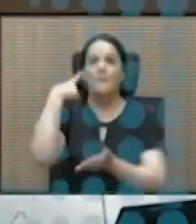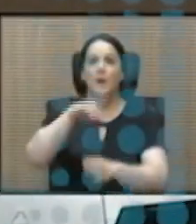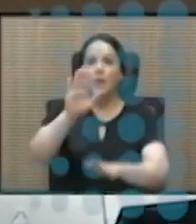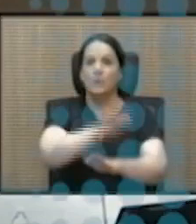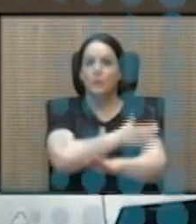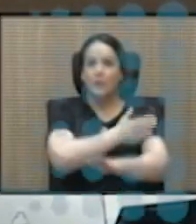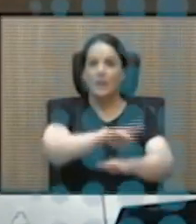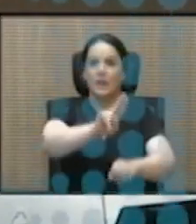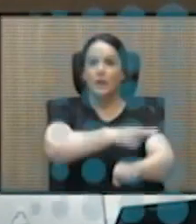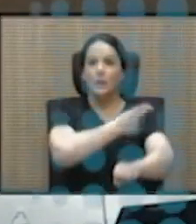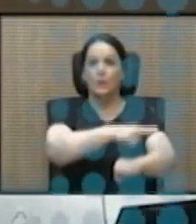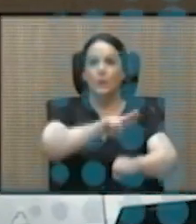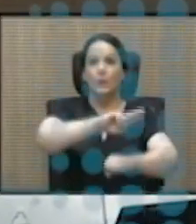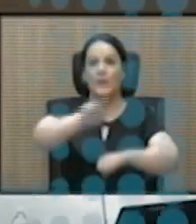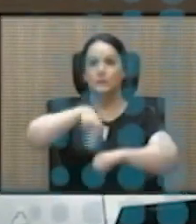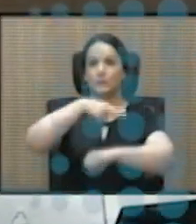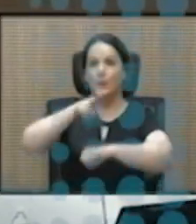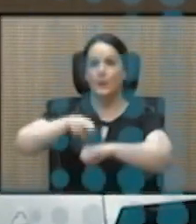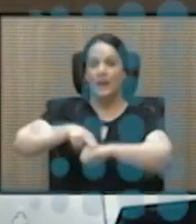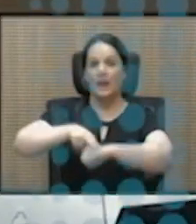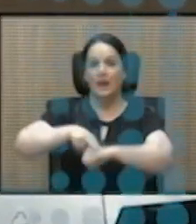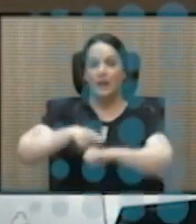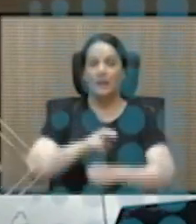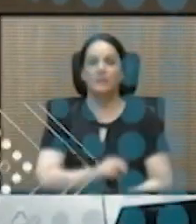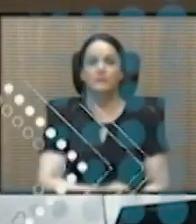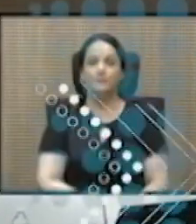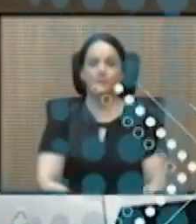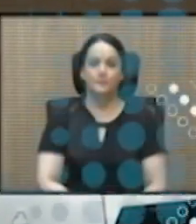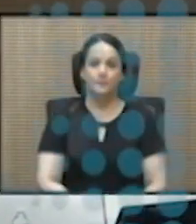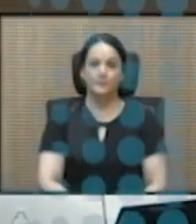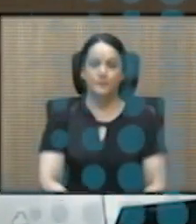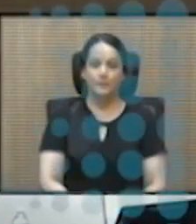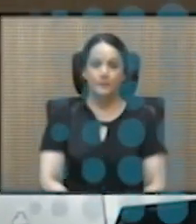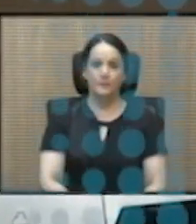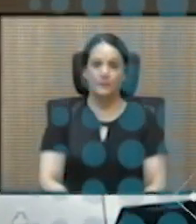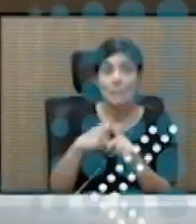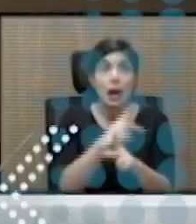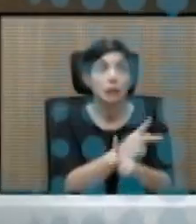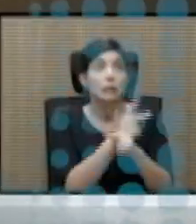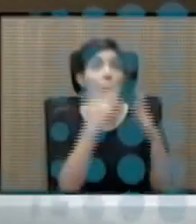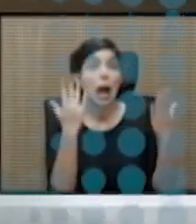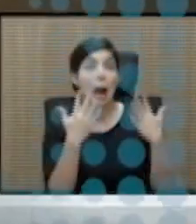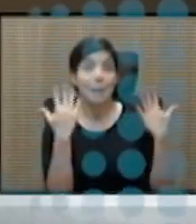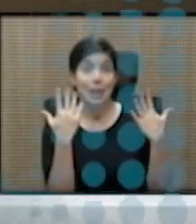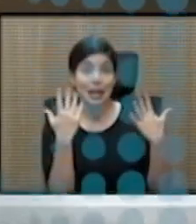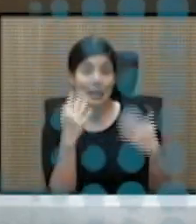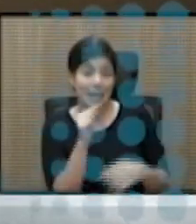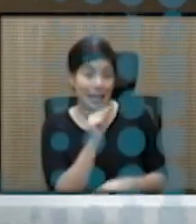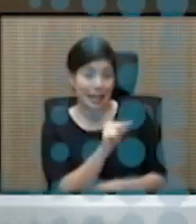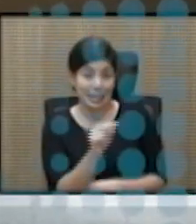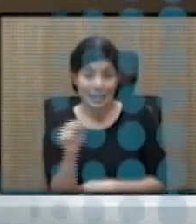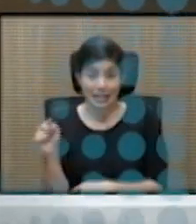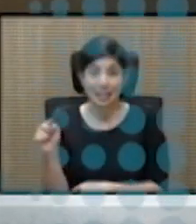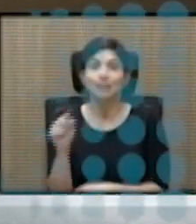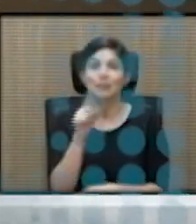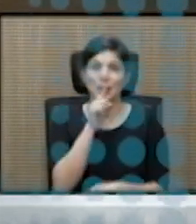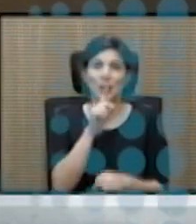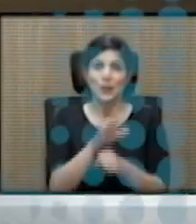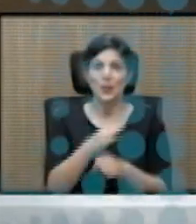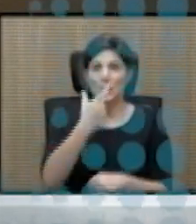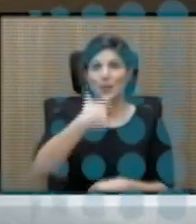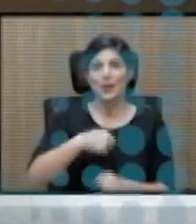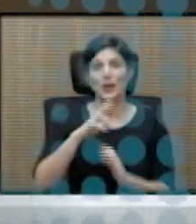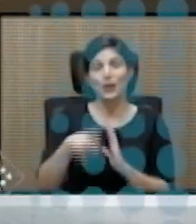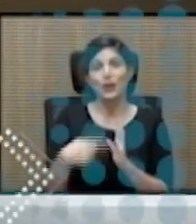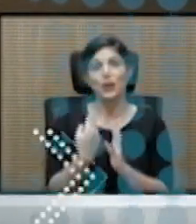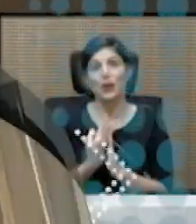En medio de un fuerte operativo de seguridad y salud, el presidente Carlos Alvarado rindió su tercer informe de labores a la ciudadanía este 4